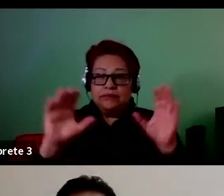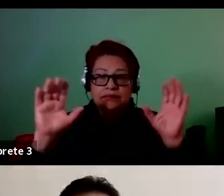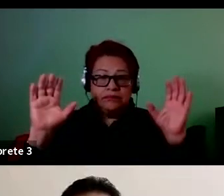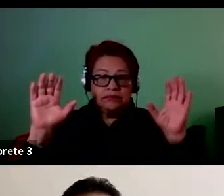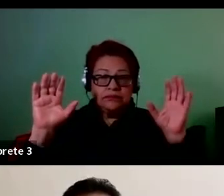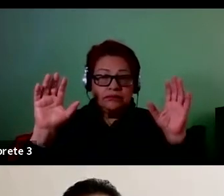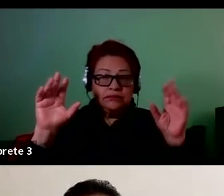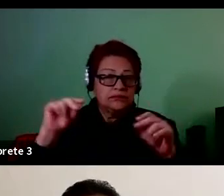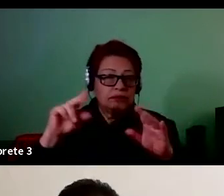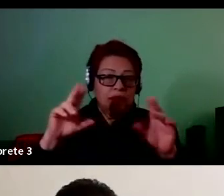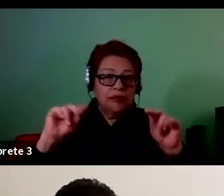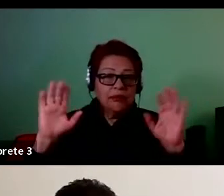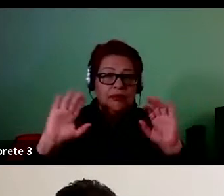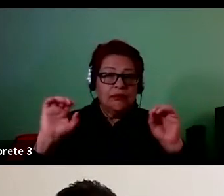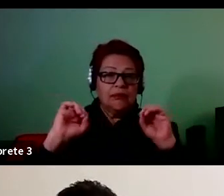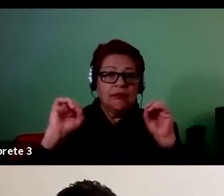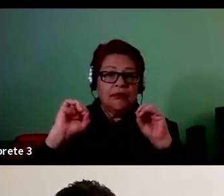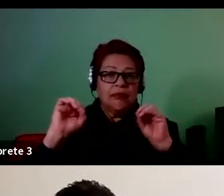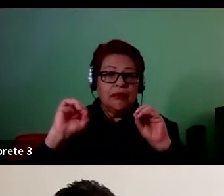No.